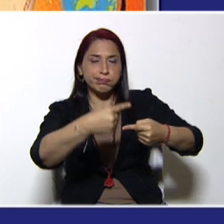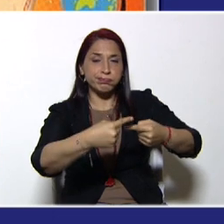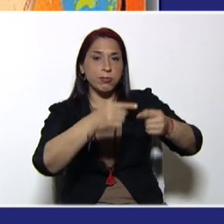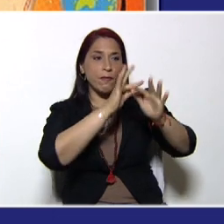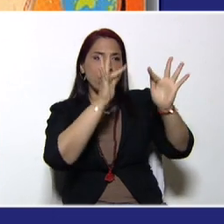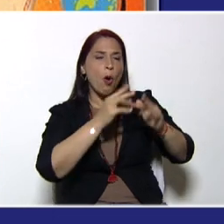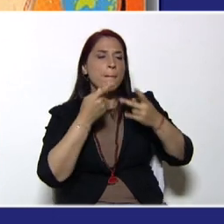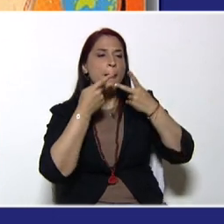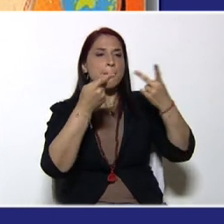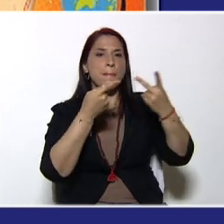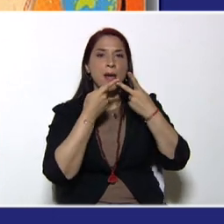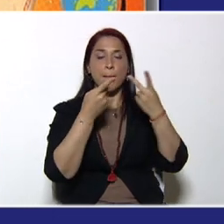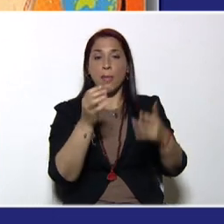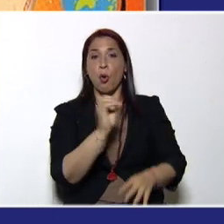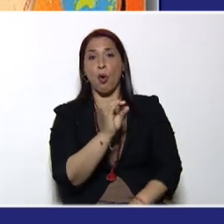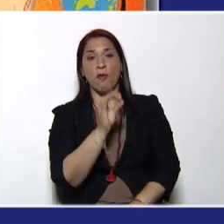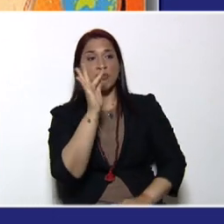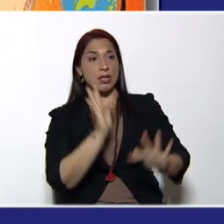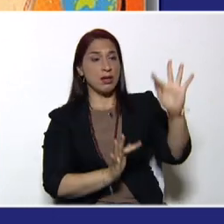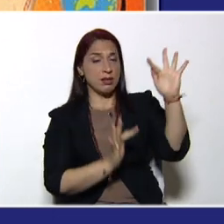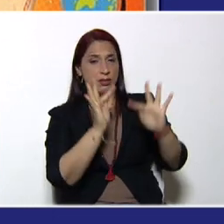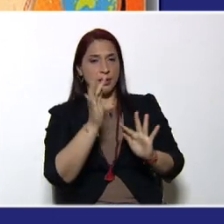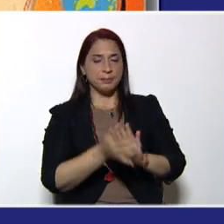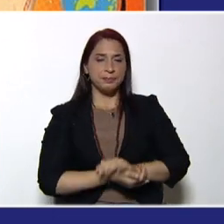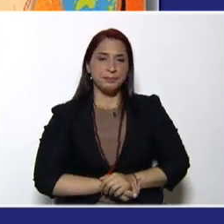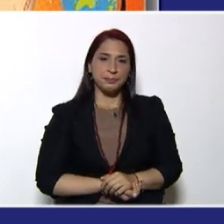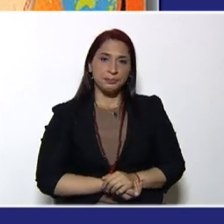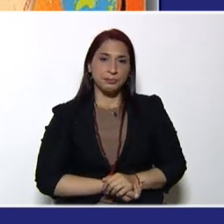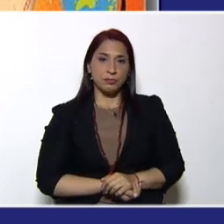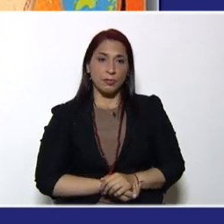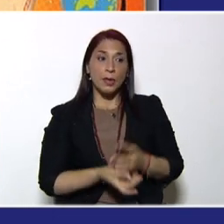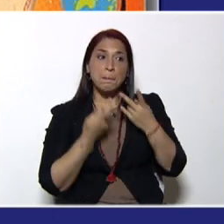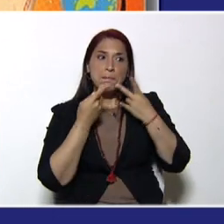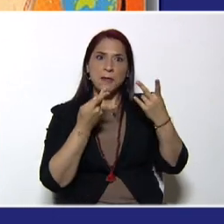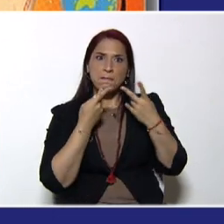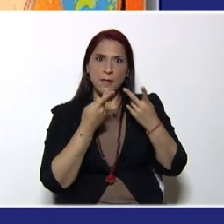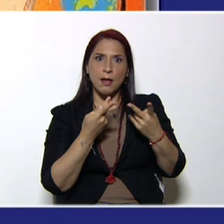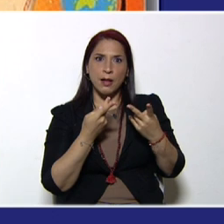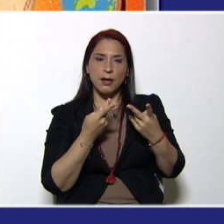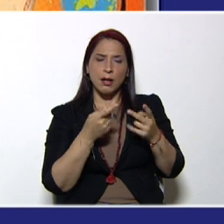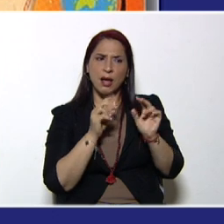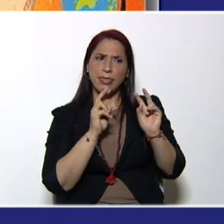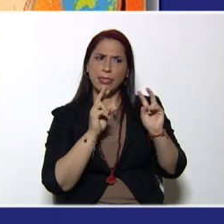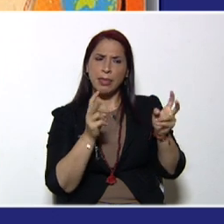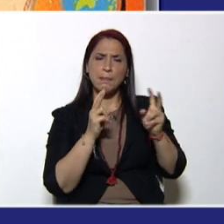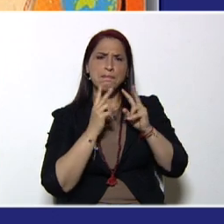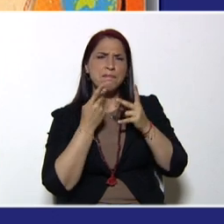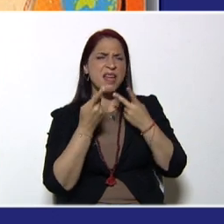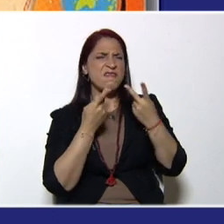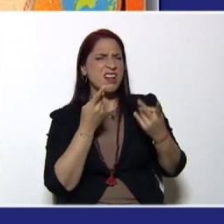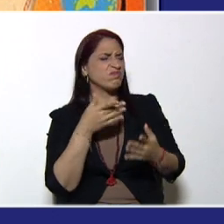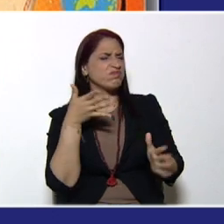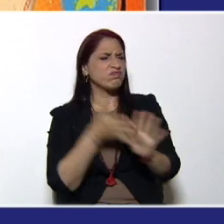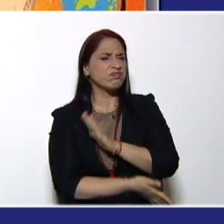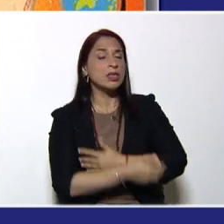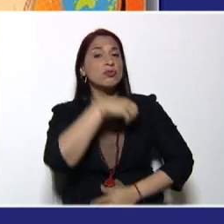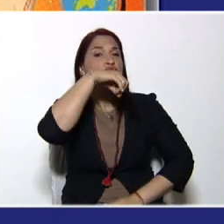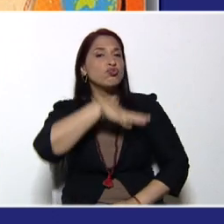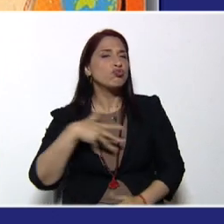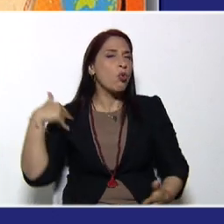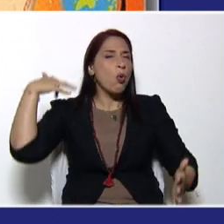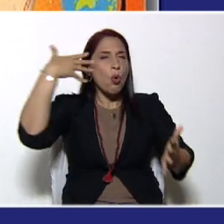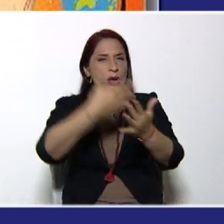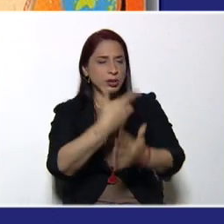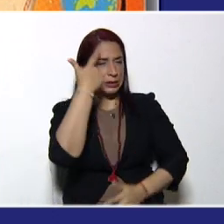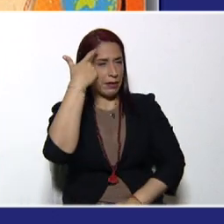manera verbal, de manera física, de manera más que todo verbal, que me quiero quedar con el tema de lo verbal, ¿no? Excelente. Lo histórico, que sabemos que